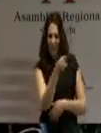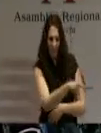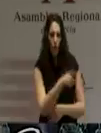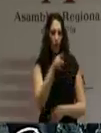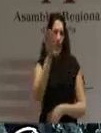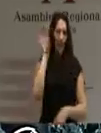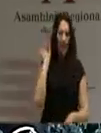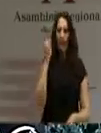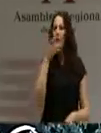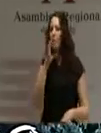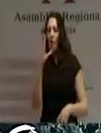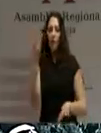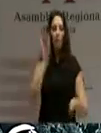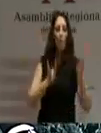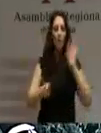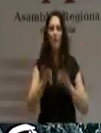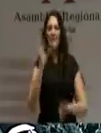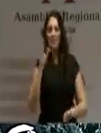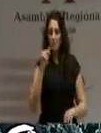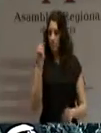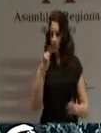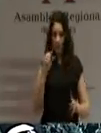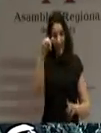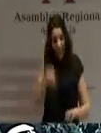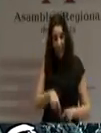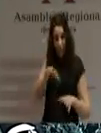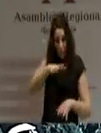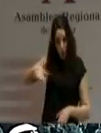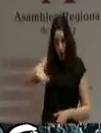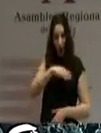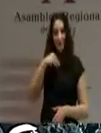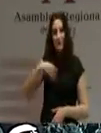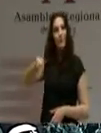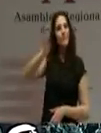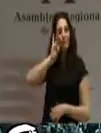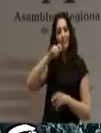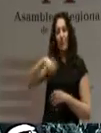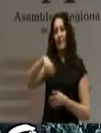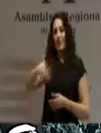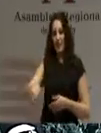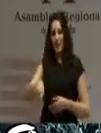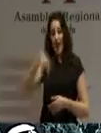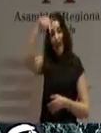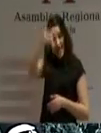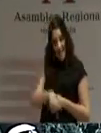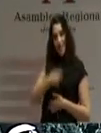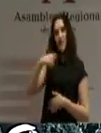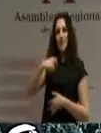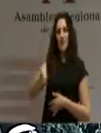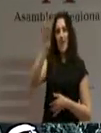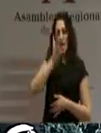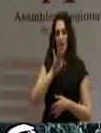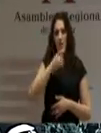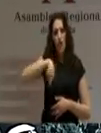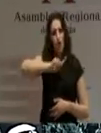usted, este es el sitio donde se eligen a los presidentes. Este es el único sitio donde se eligen los presidentes.